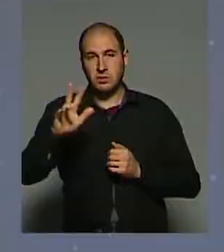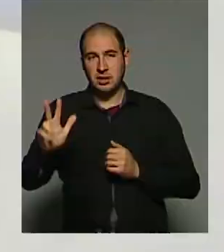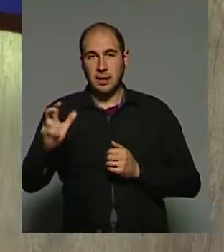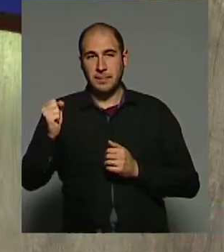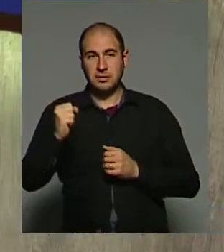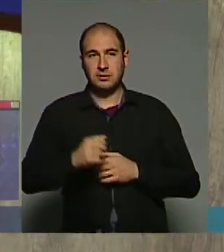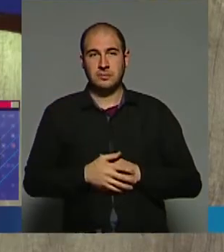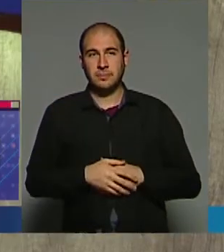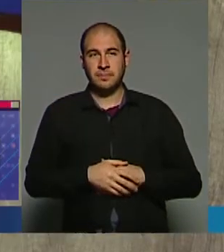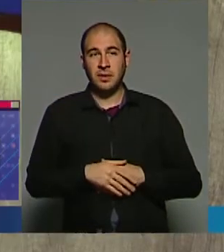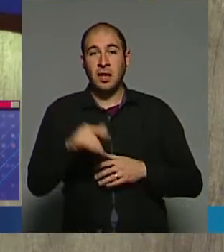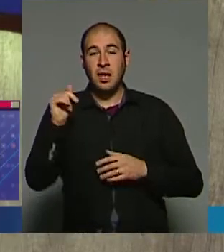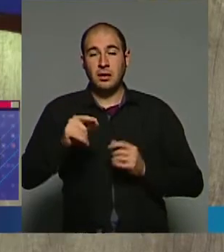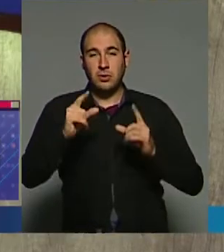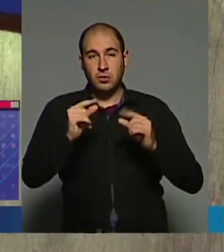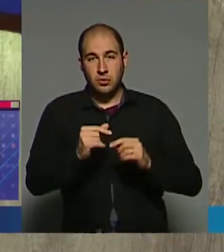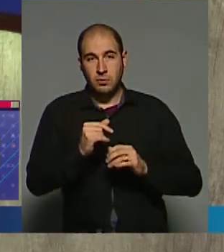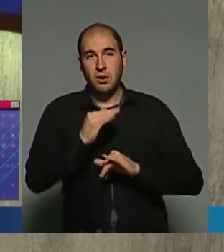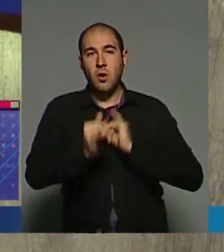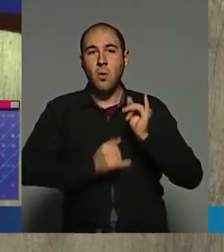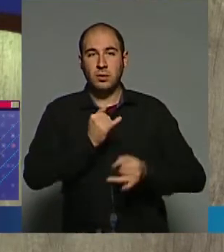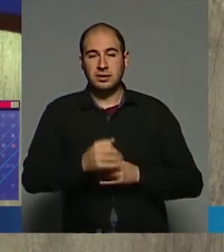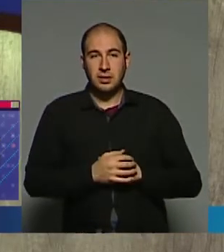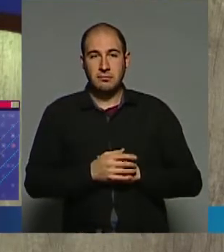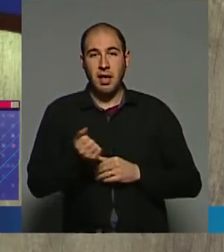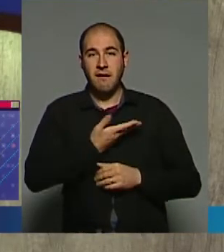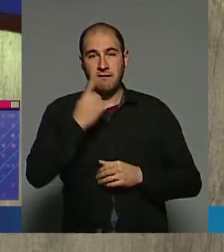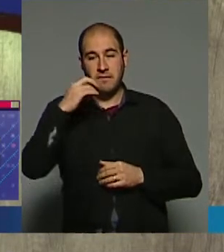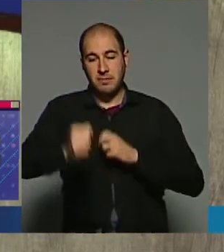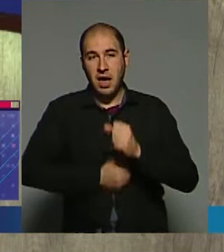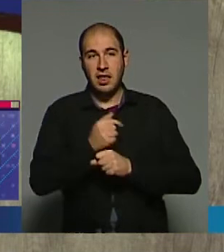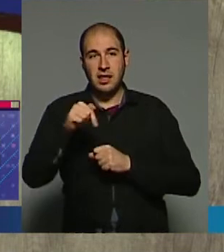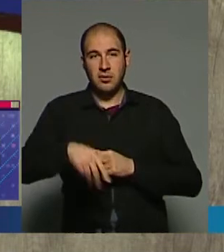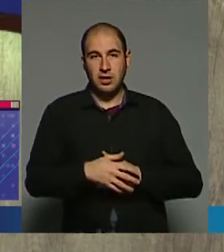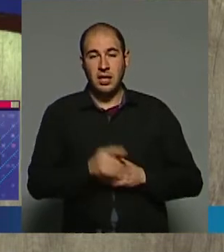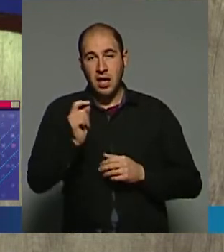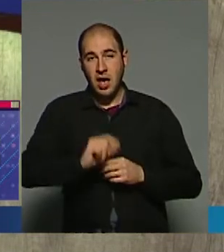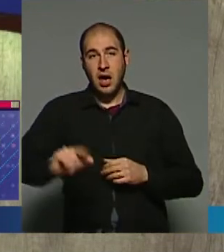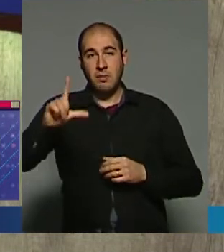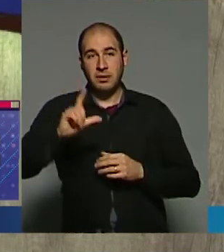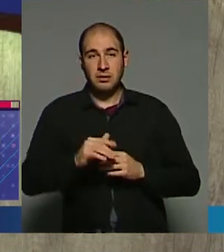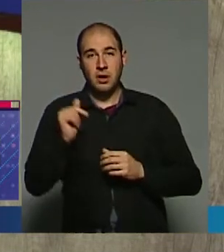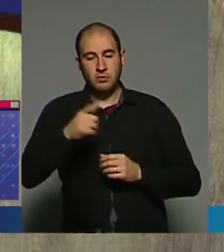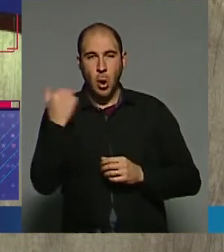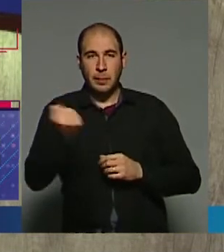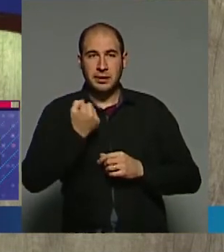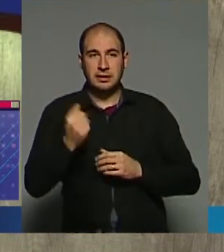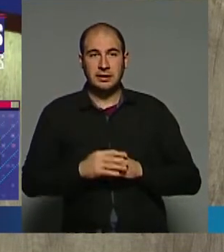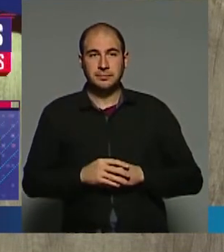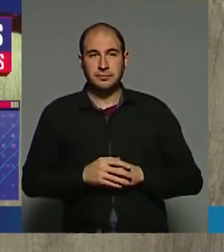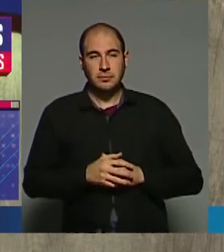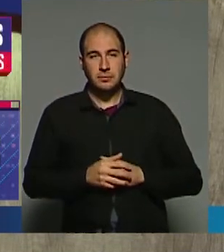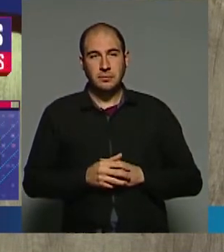50.553 pesos. Estos serían los números que nos estaría dejando la AFIP hasta ahora. Así que la verdad que es un aumento, bueno, bastante grande en cuanto a lo